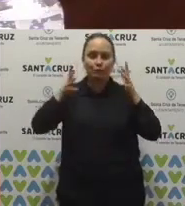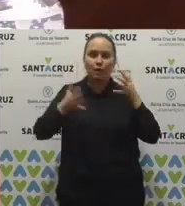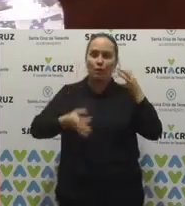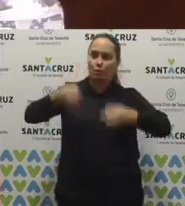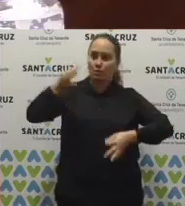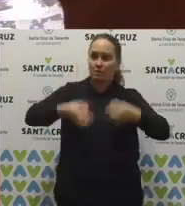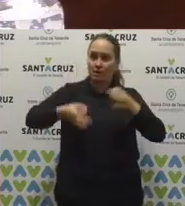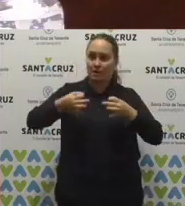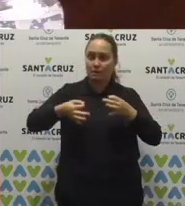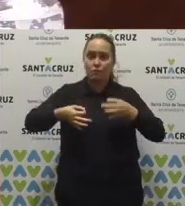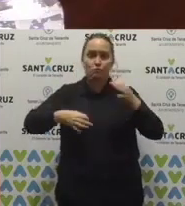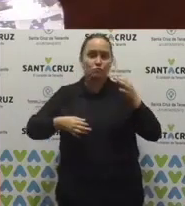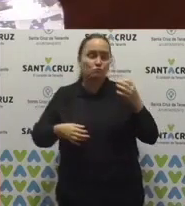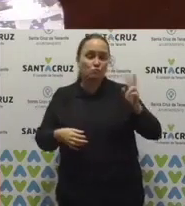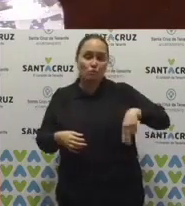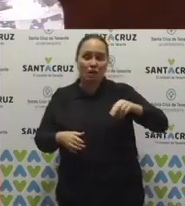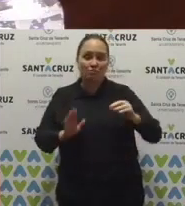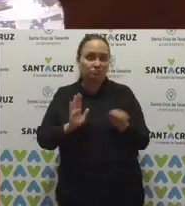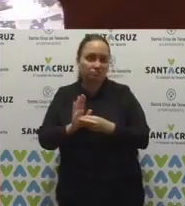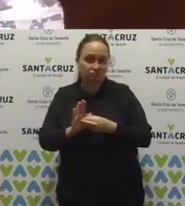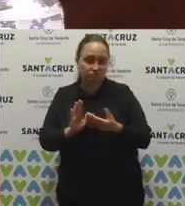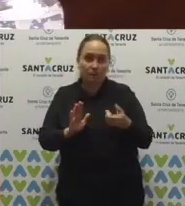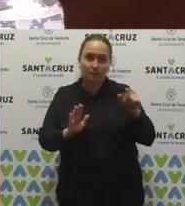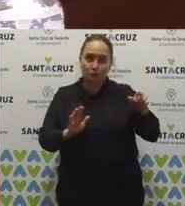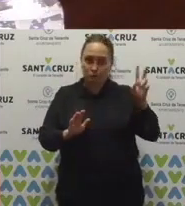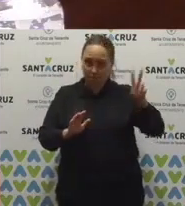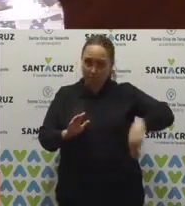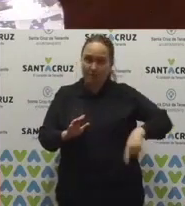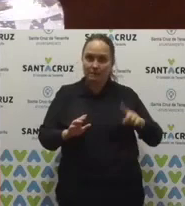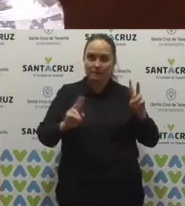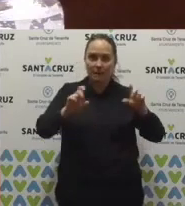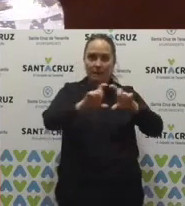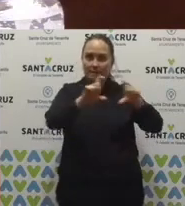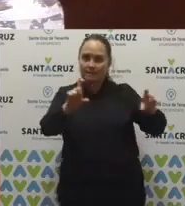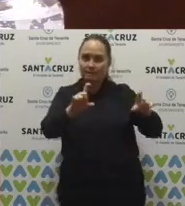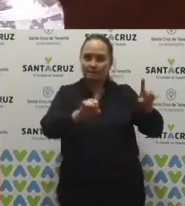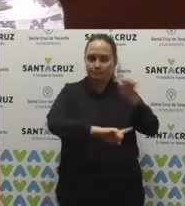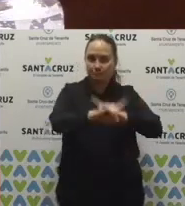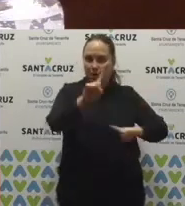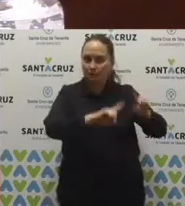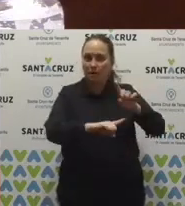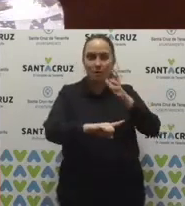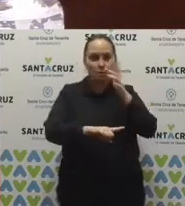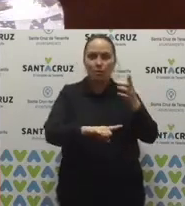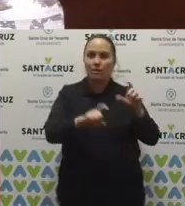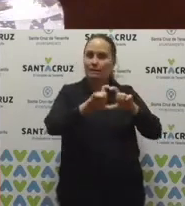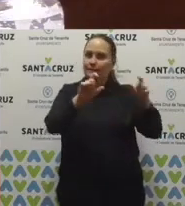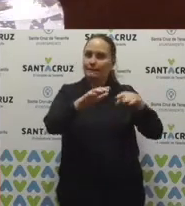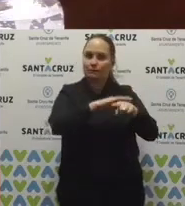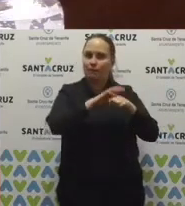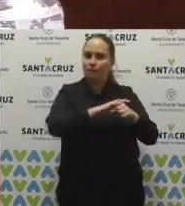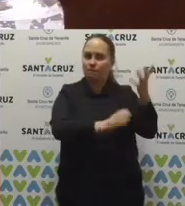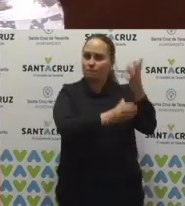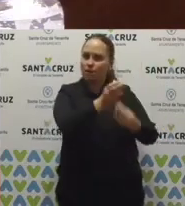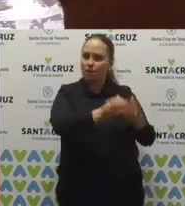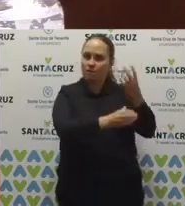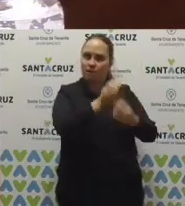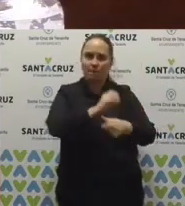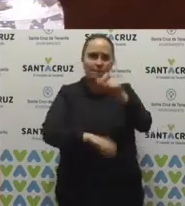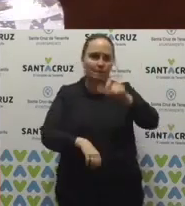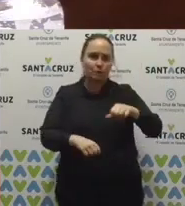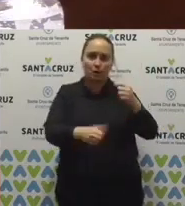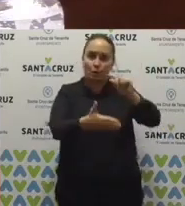los desencuentros con la empresa derivados de las deficiencias de la gestión de las quejas del personal